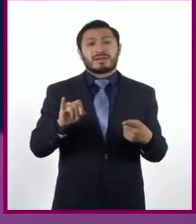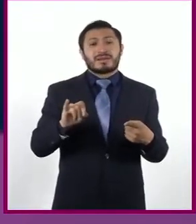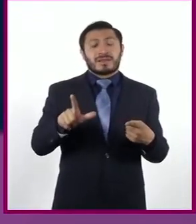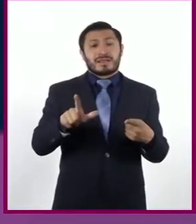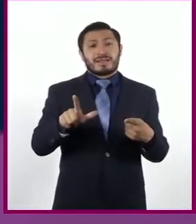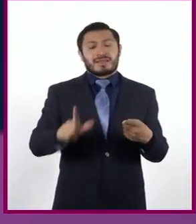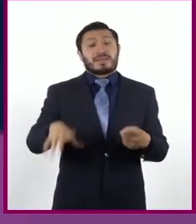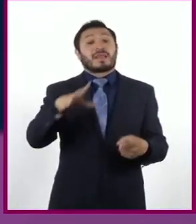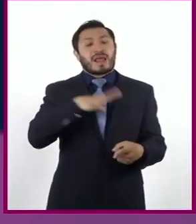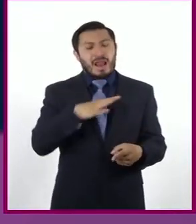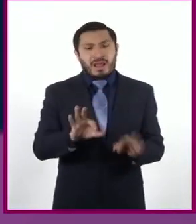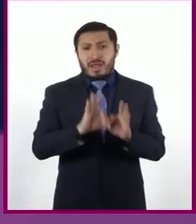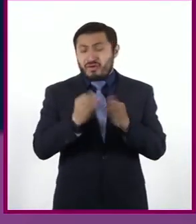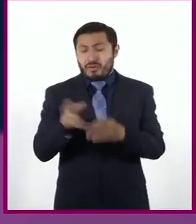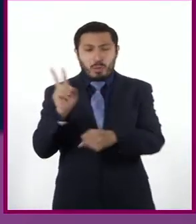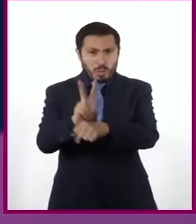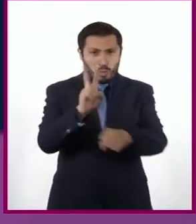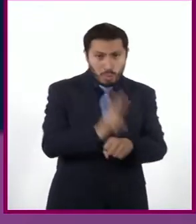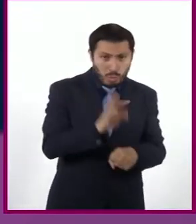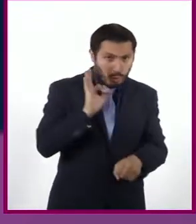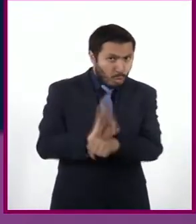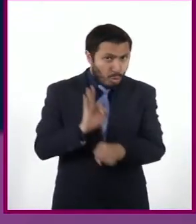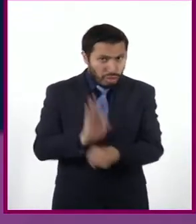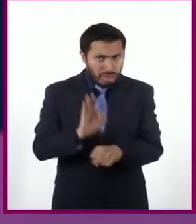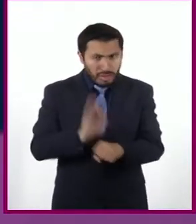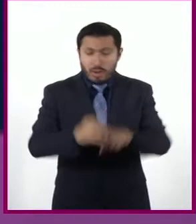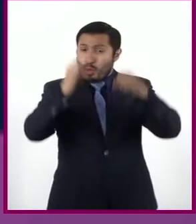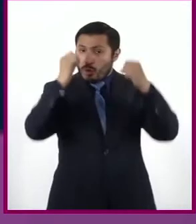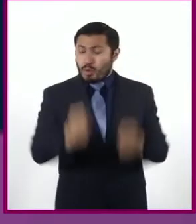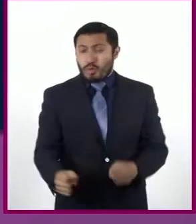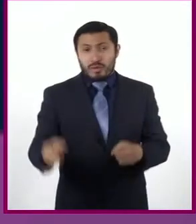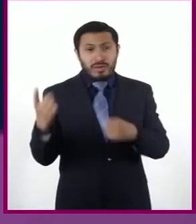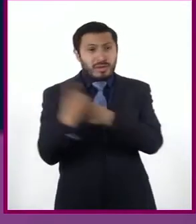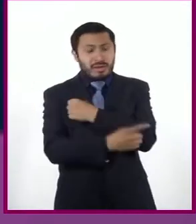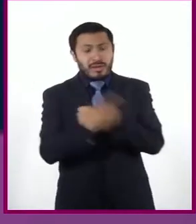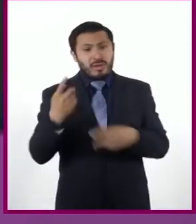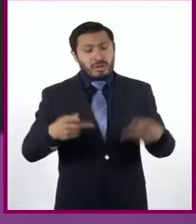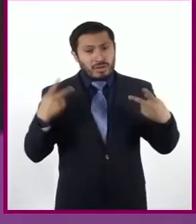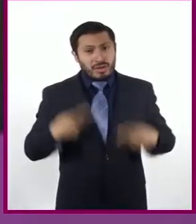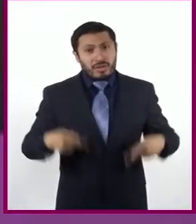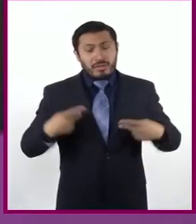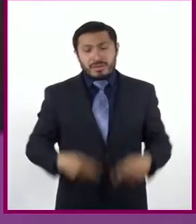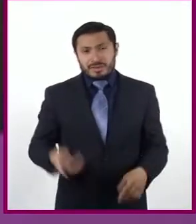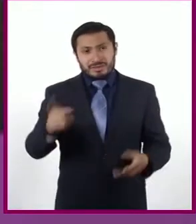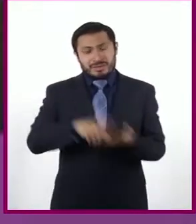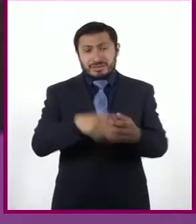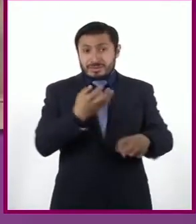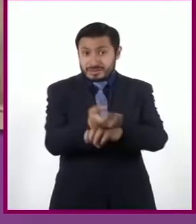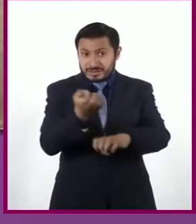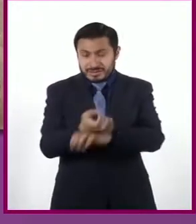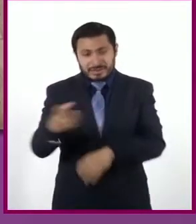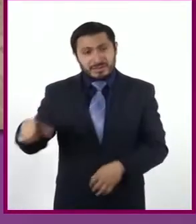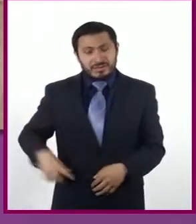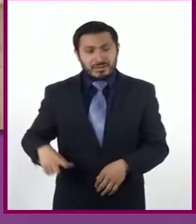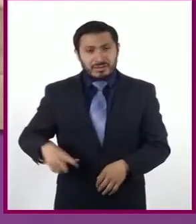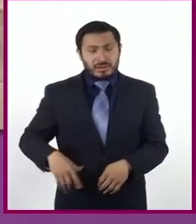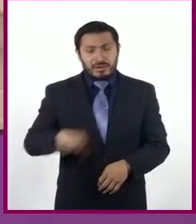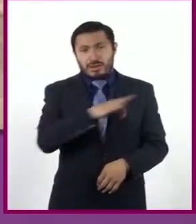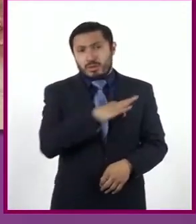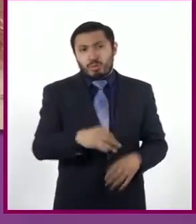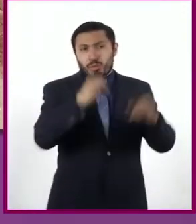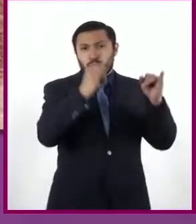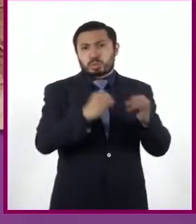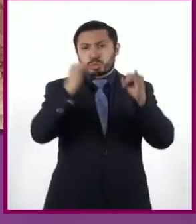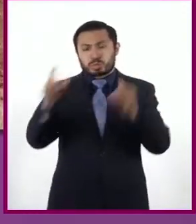de protección, seguridad y autonomía de las personas frente al Estado, en tanto individuos capaces de tomar